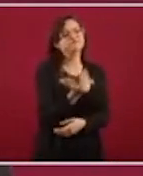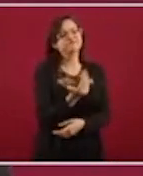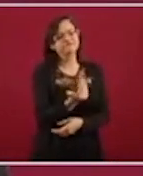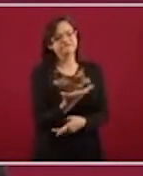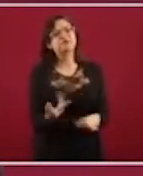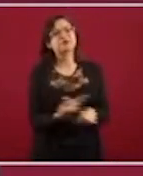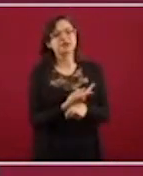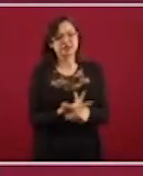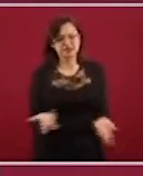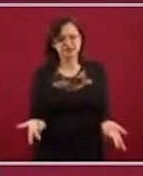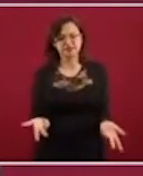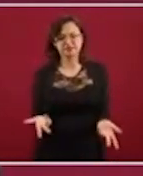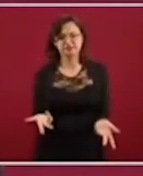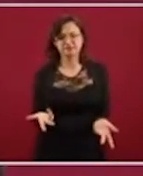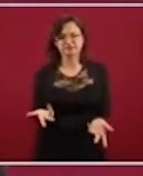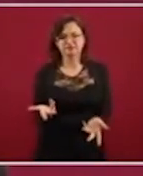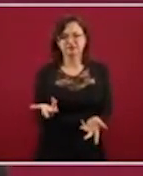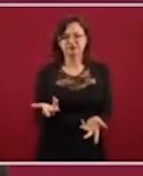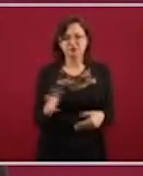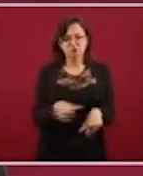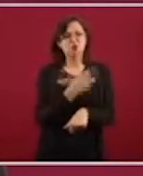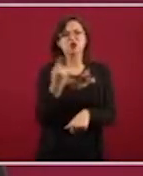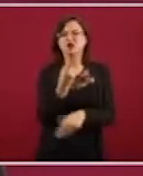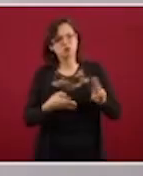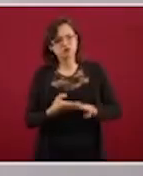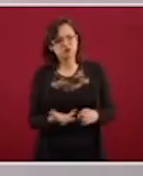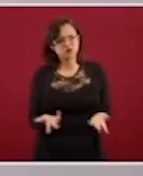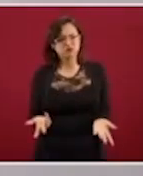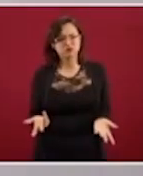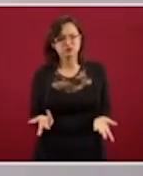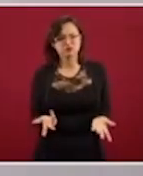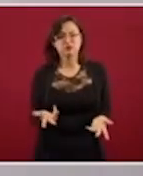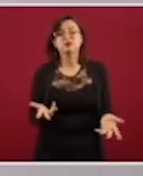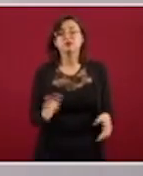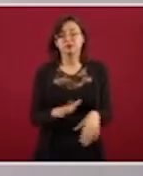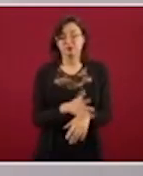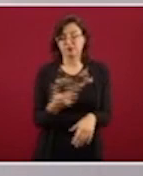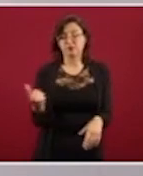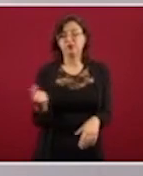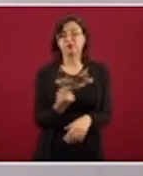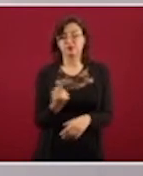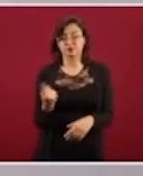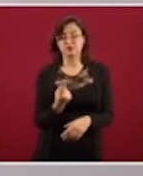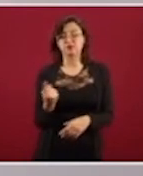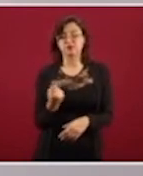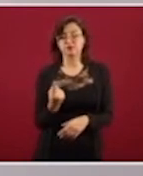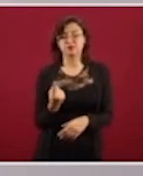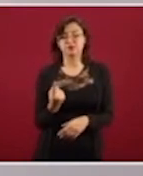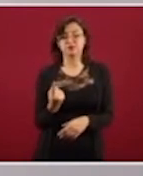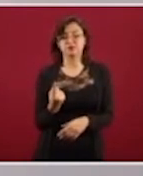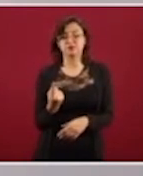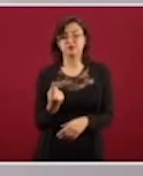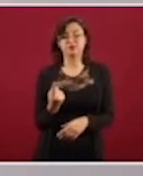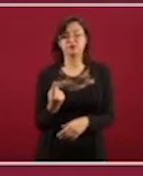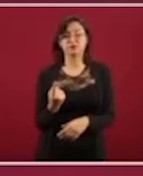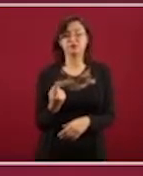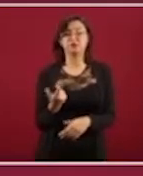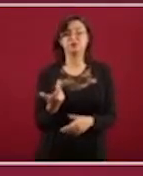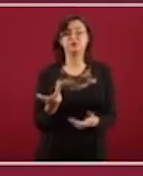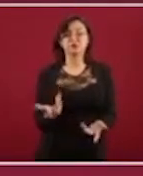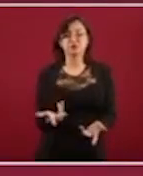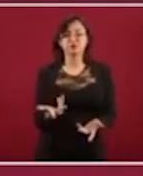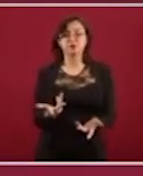que se den estos despidos, porque tienen que irse a